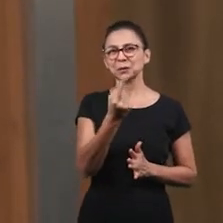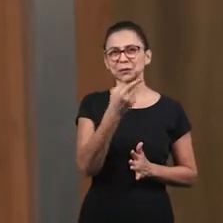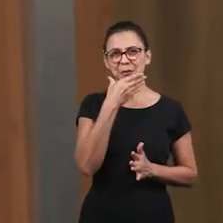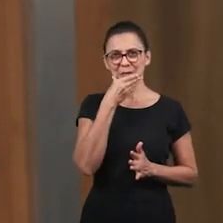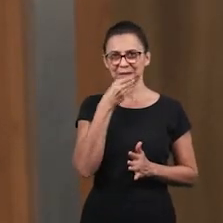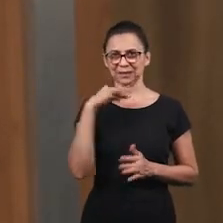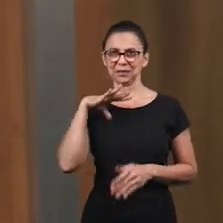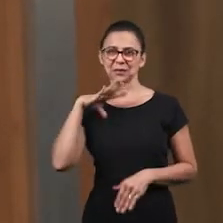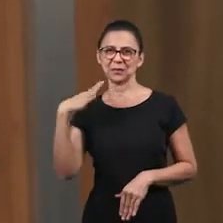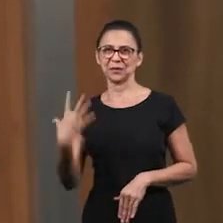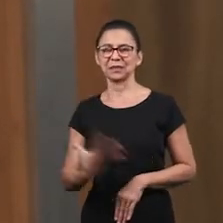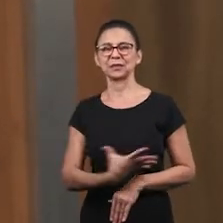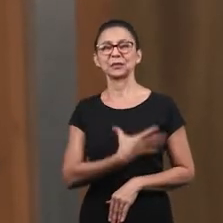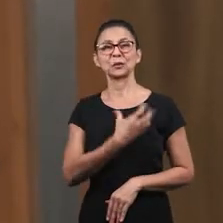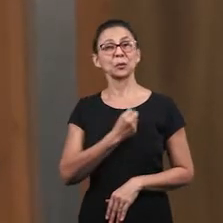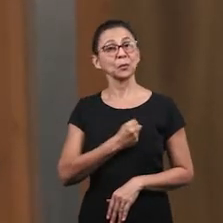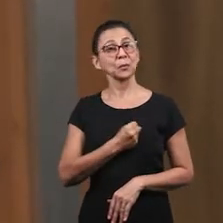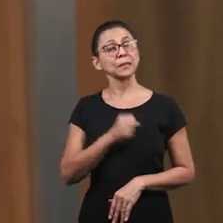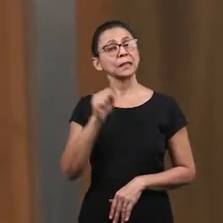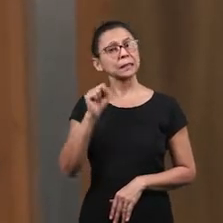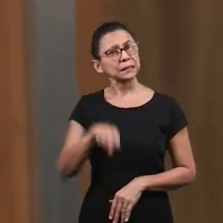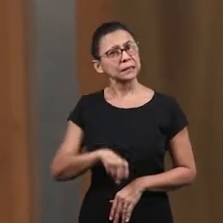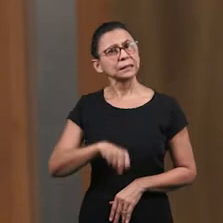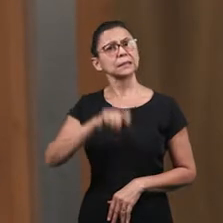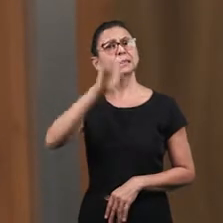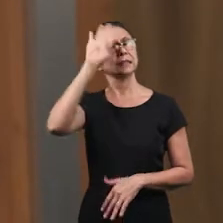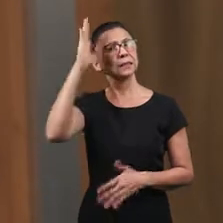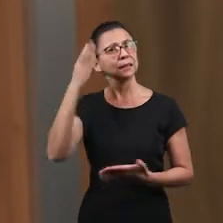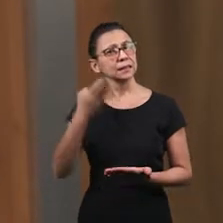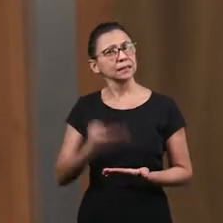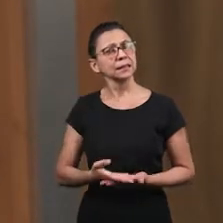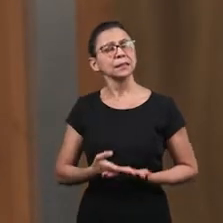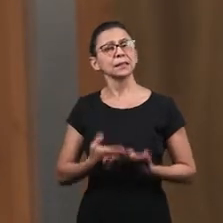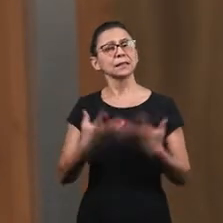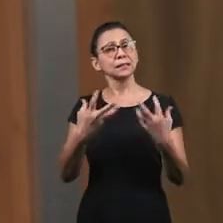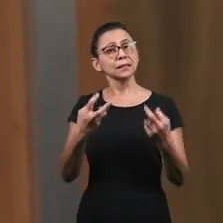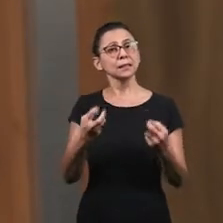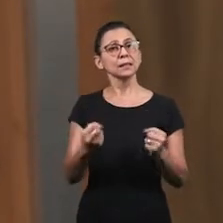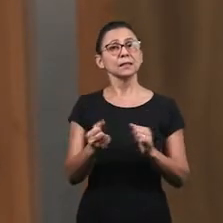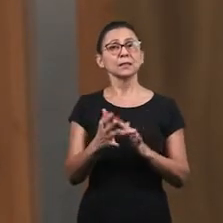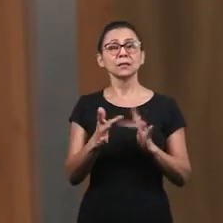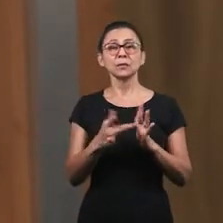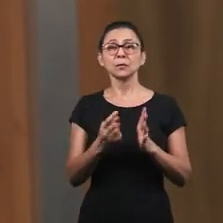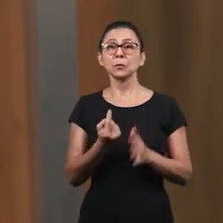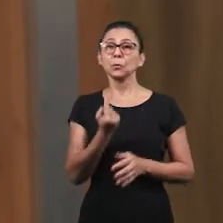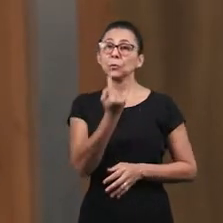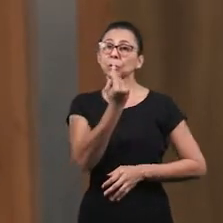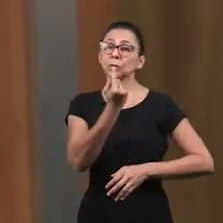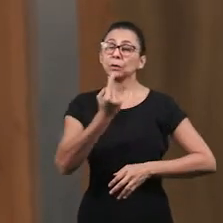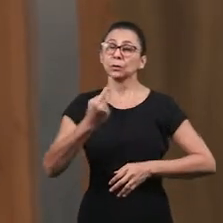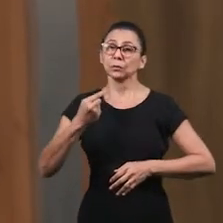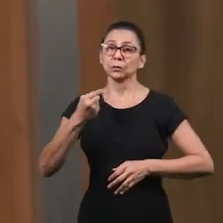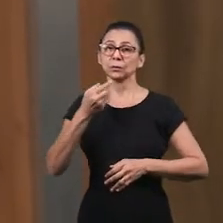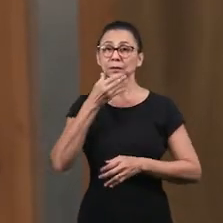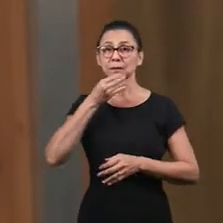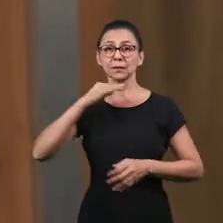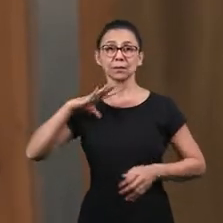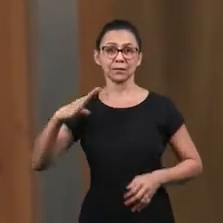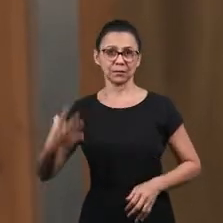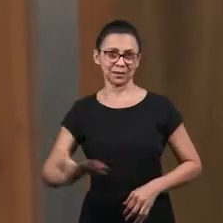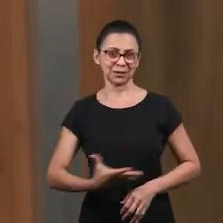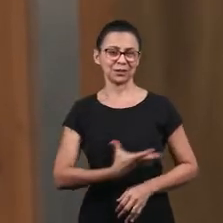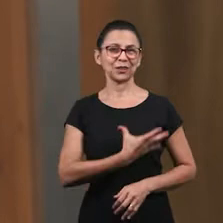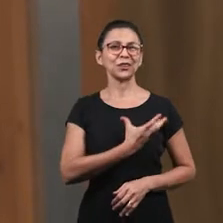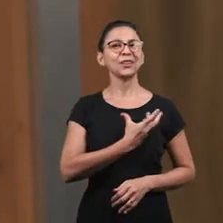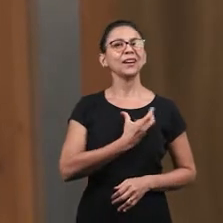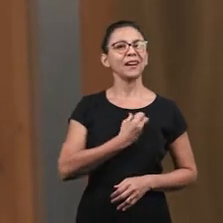¿Tú crees que Jesús es el único salvador? Cree, acepta a Jesús como tu único salvador.